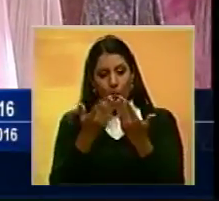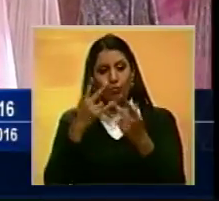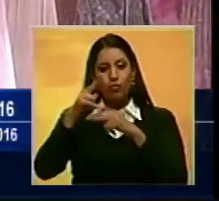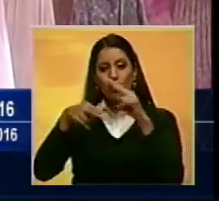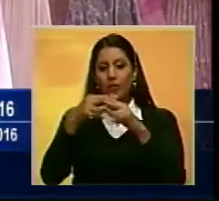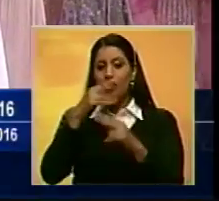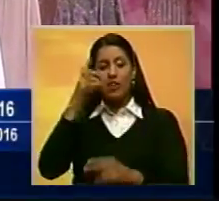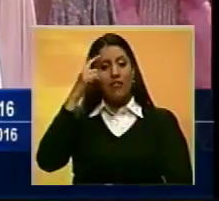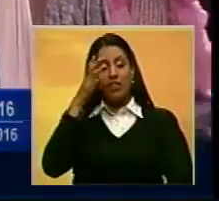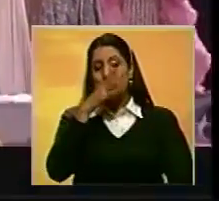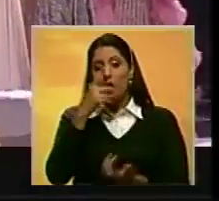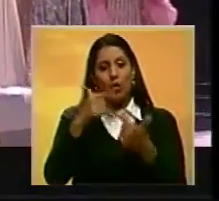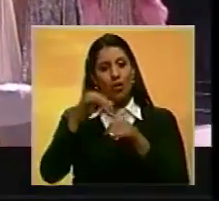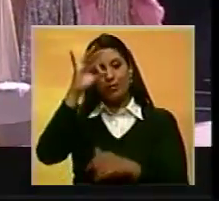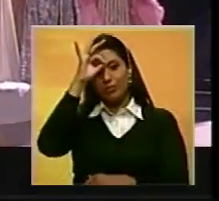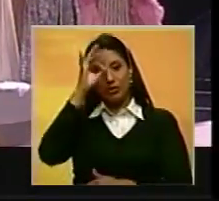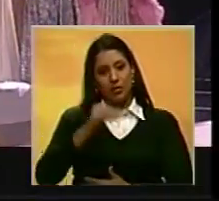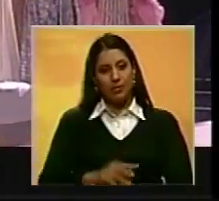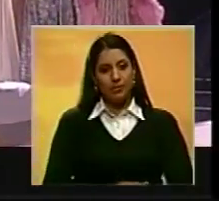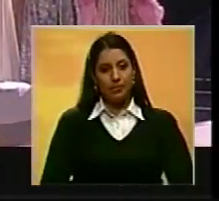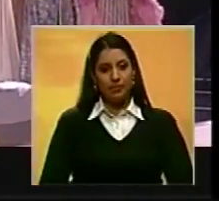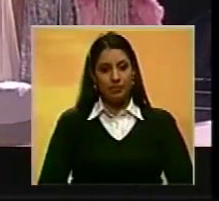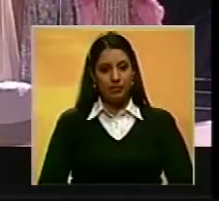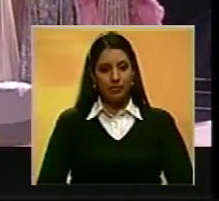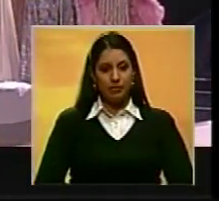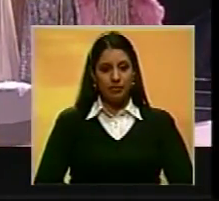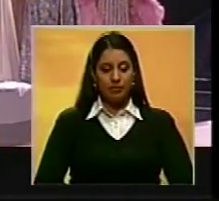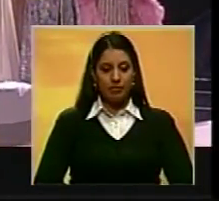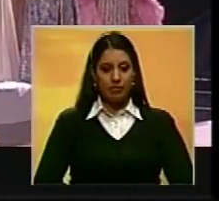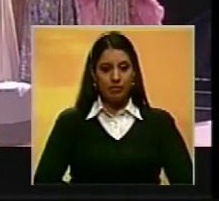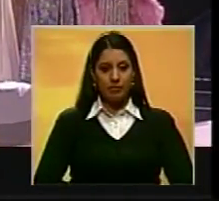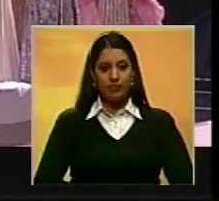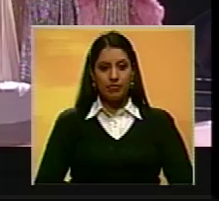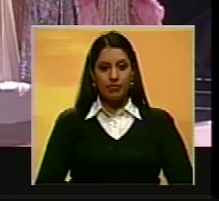tiene fecha ni lugar de celebración.